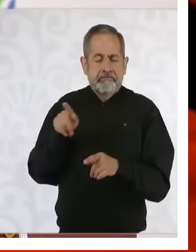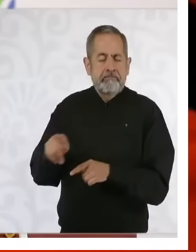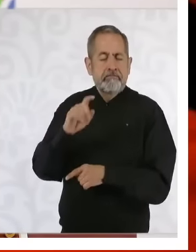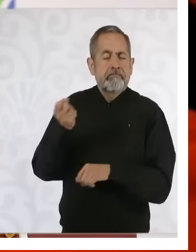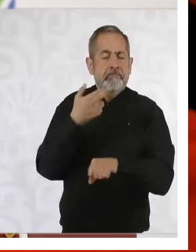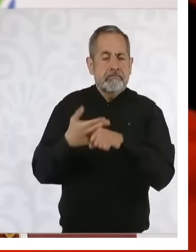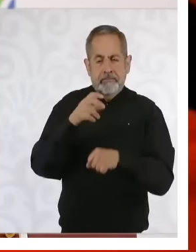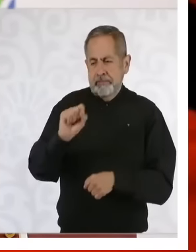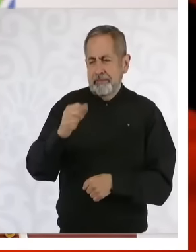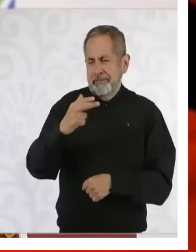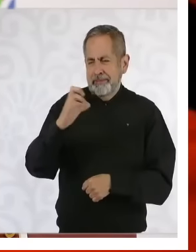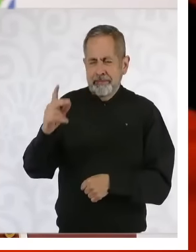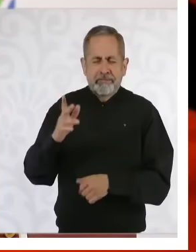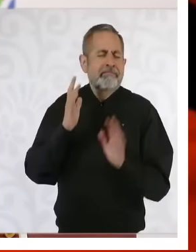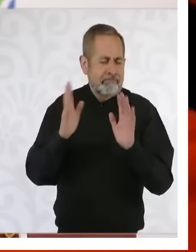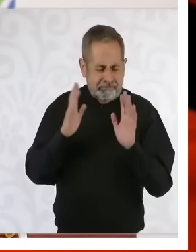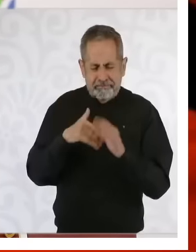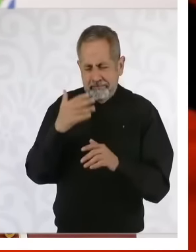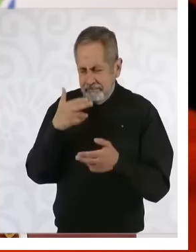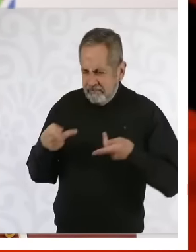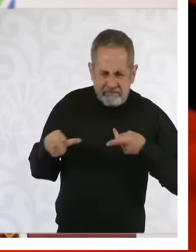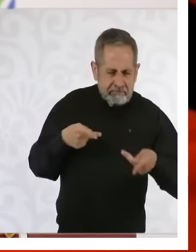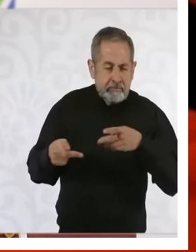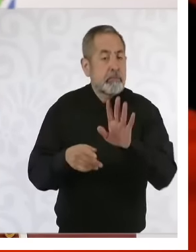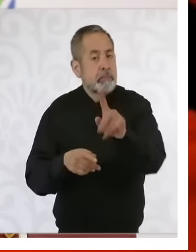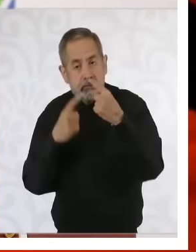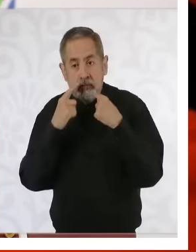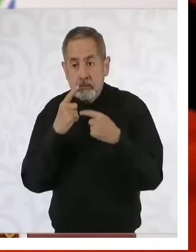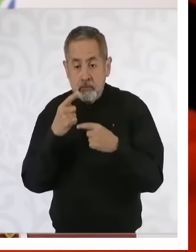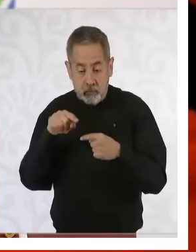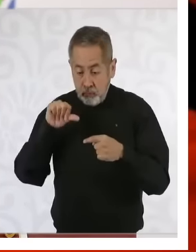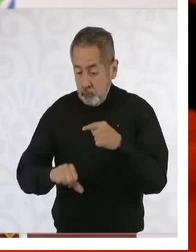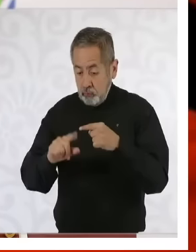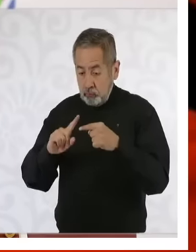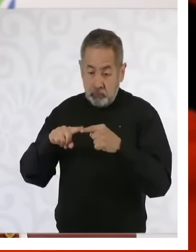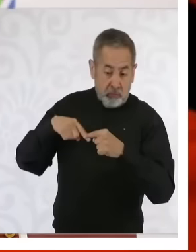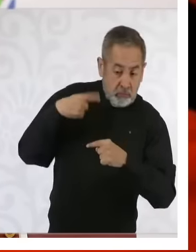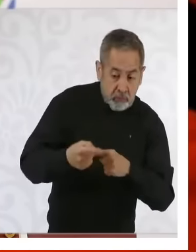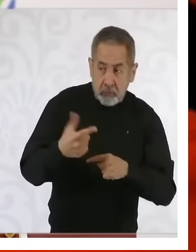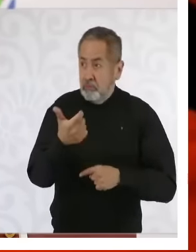Elevar la producción de petróleo no es de un día a otro, requiere una inversión.